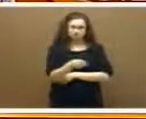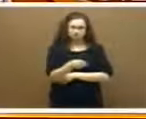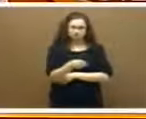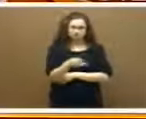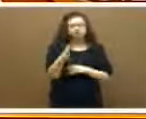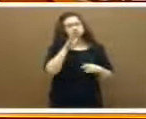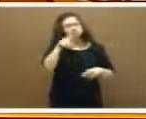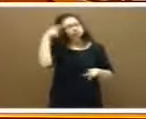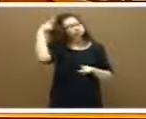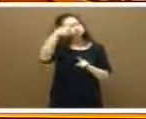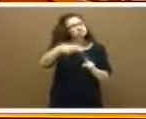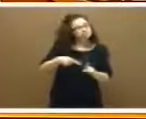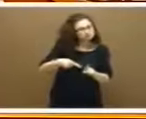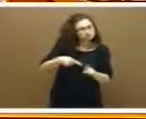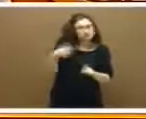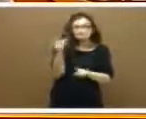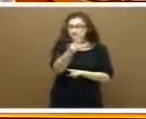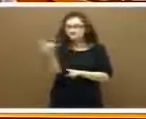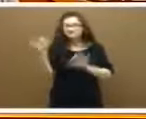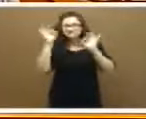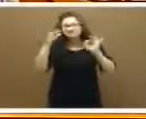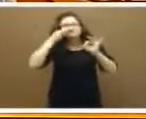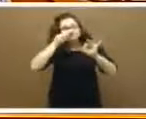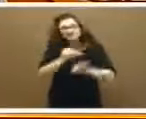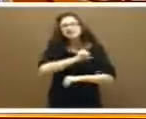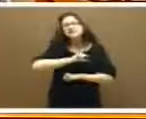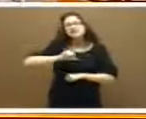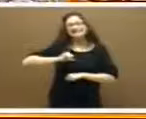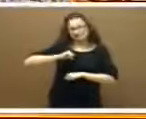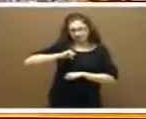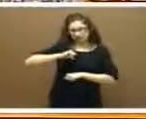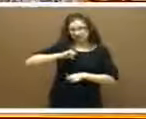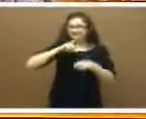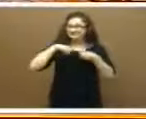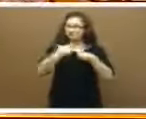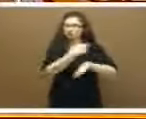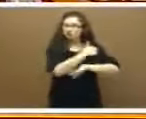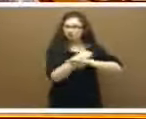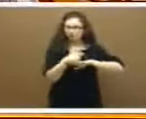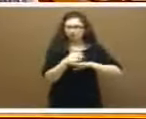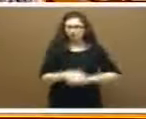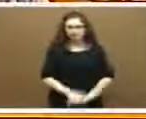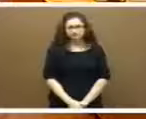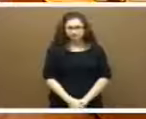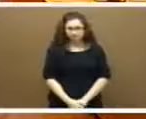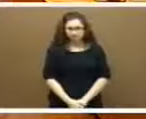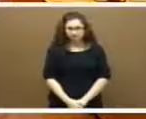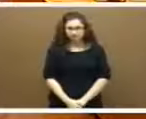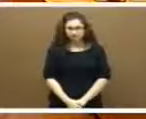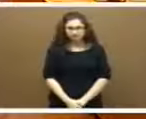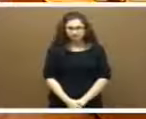sean realmente entes independientes de participación ciudadana.